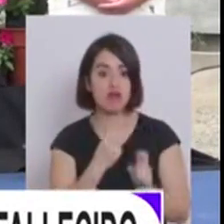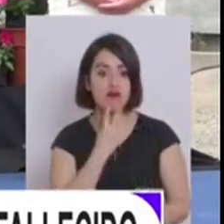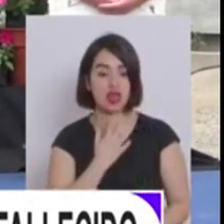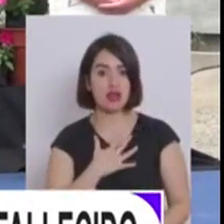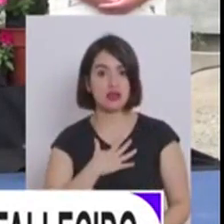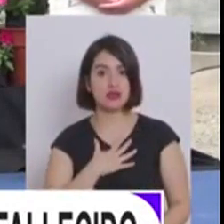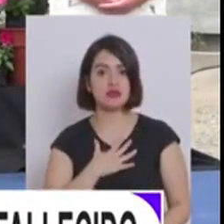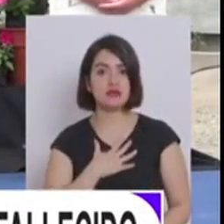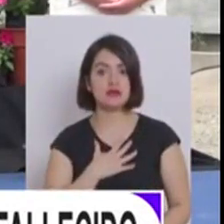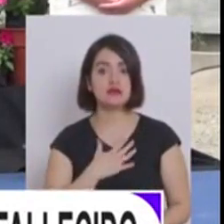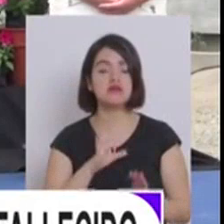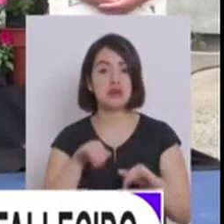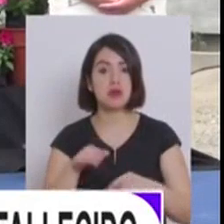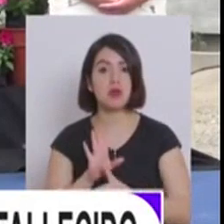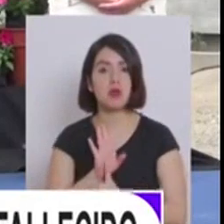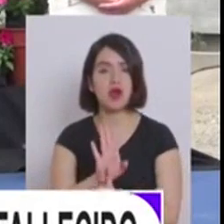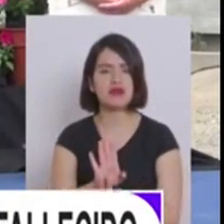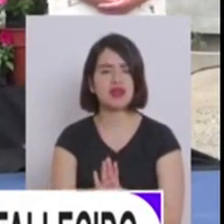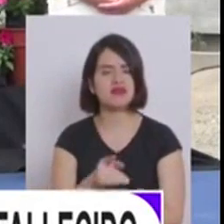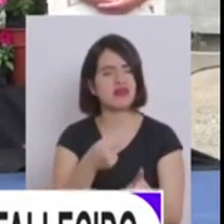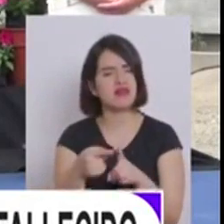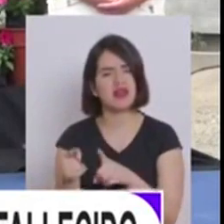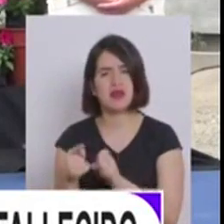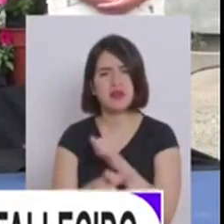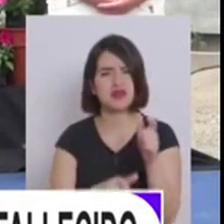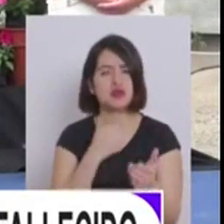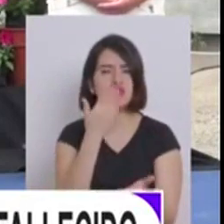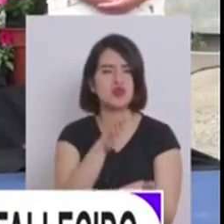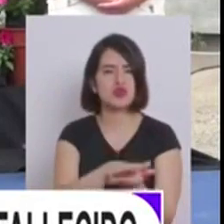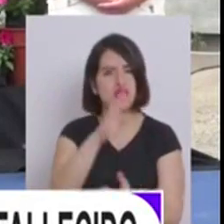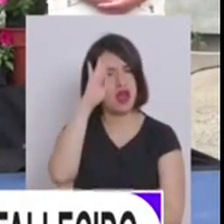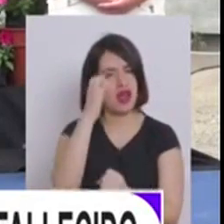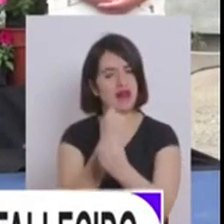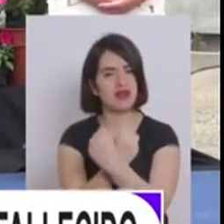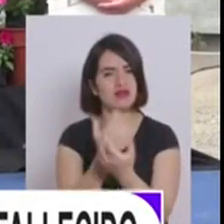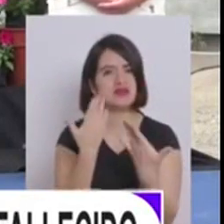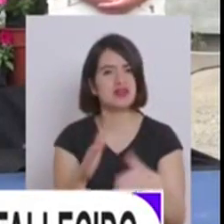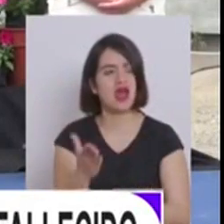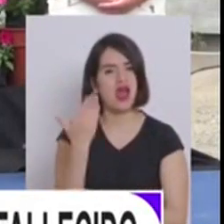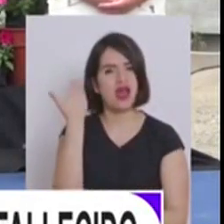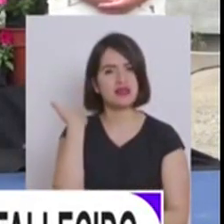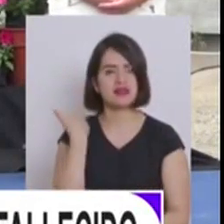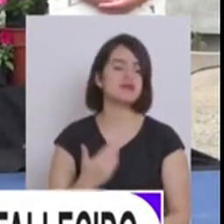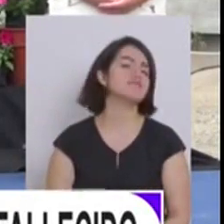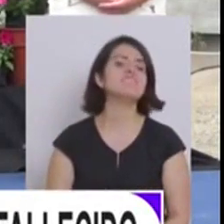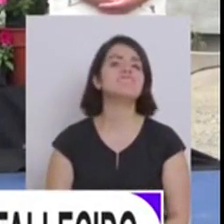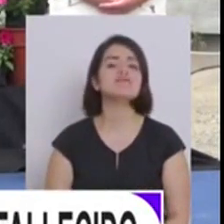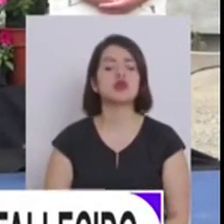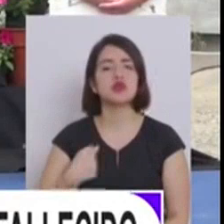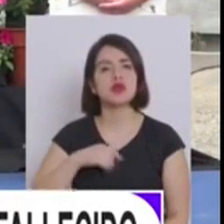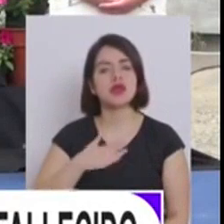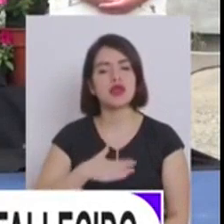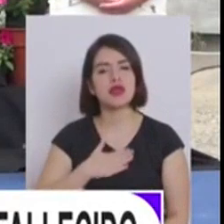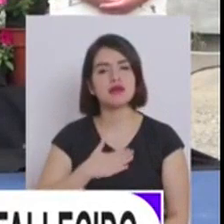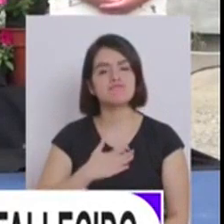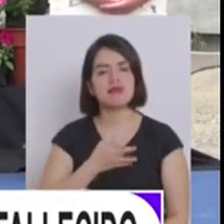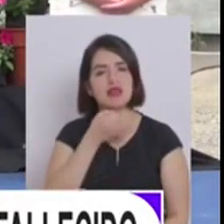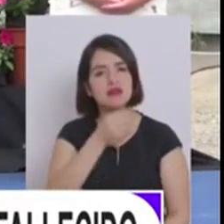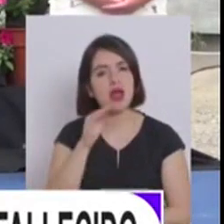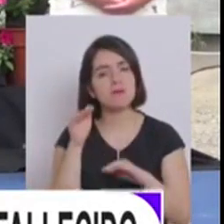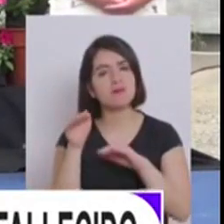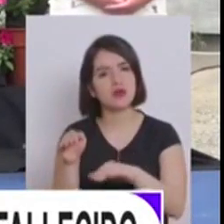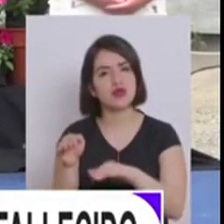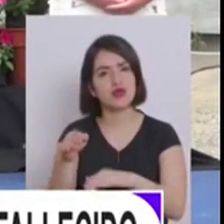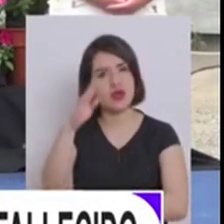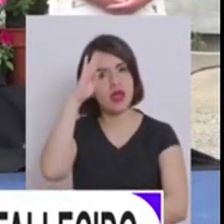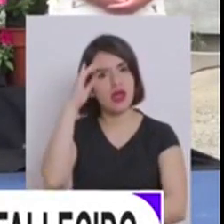vidas, como lo demuestran los miles de mártires que tiene Carabineros de Chile. Y por esa razón yo quiero expresar mi respaldo y mi apoyo a